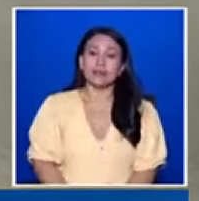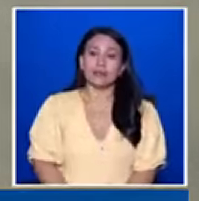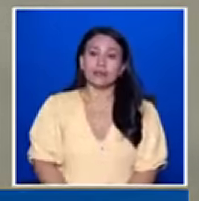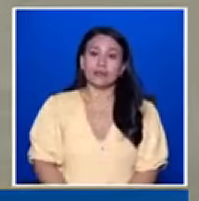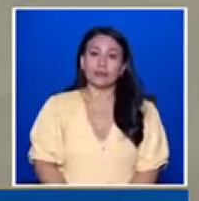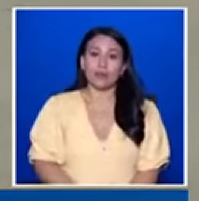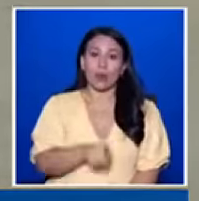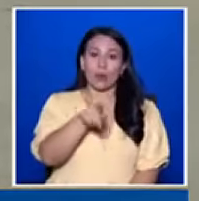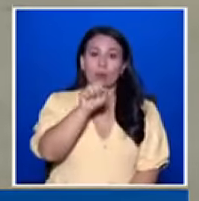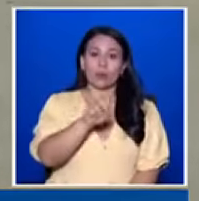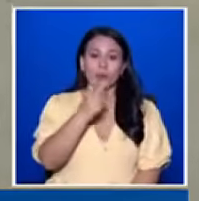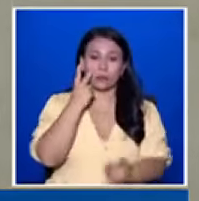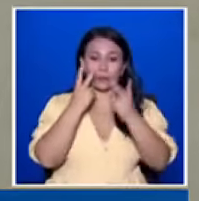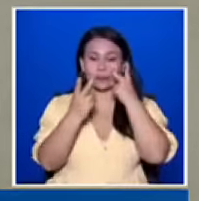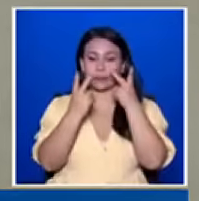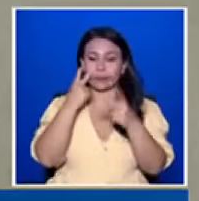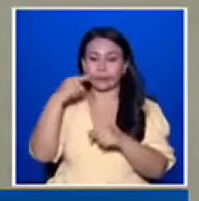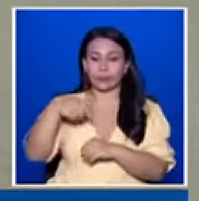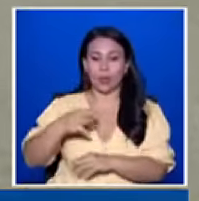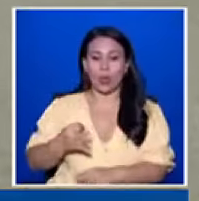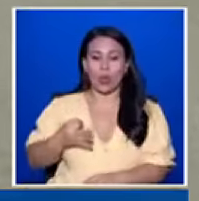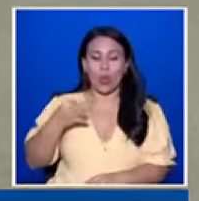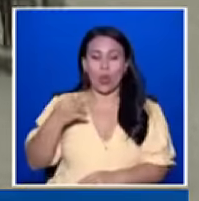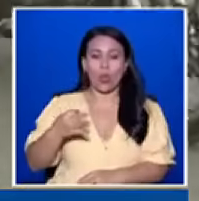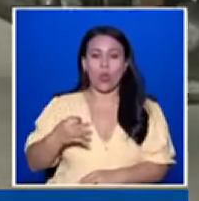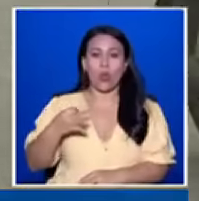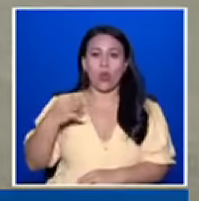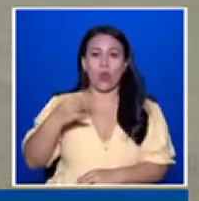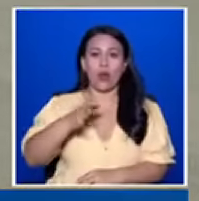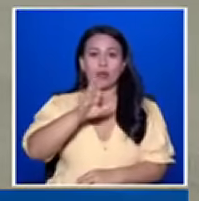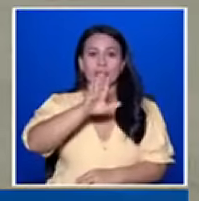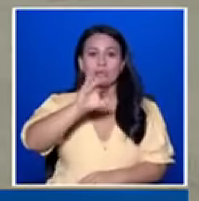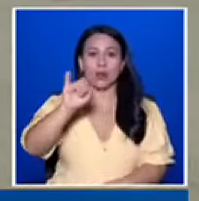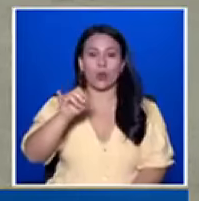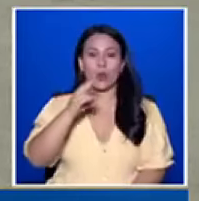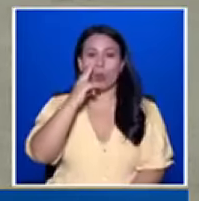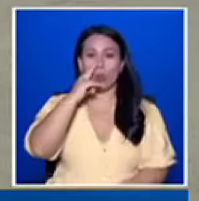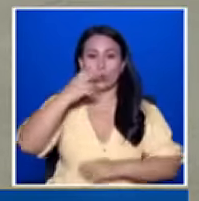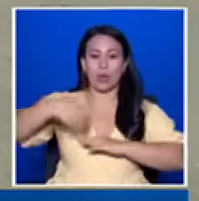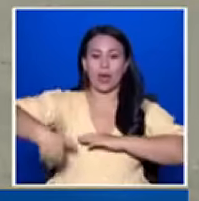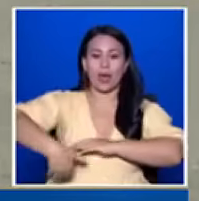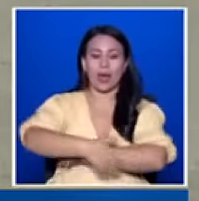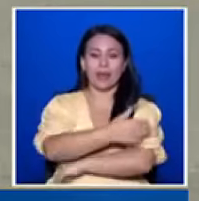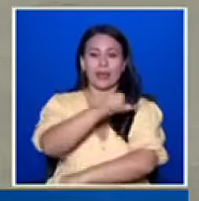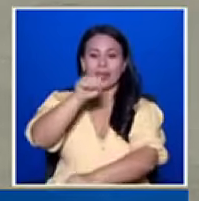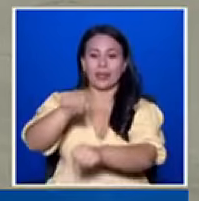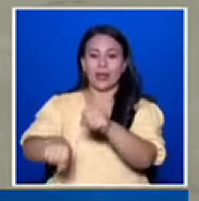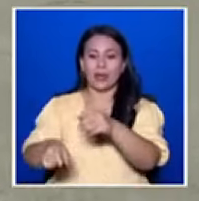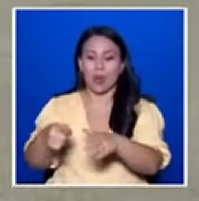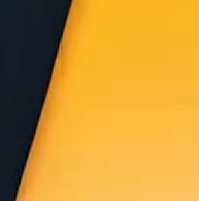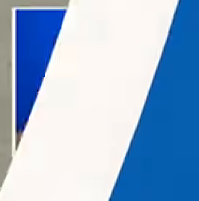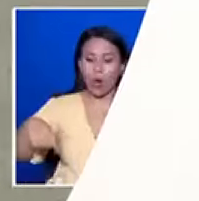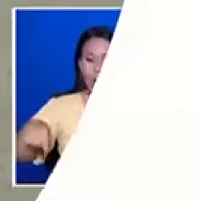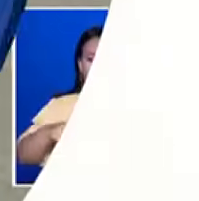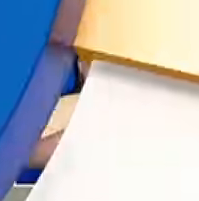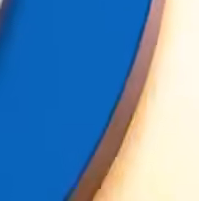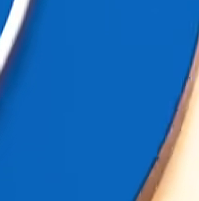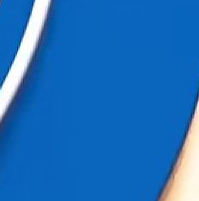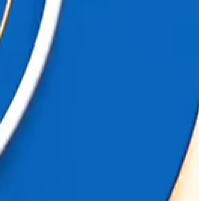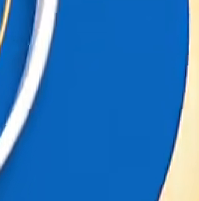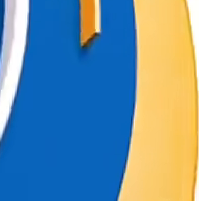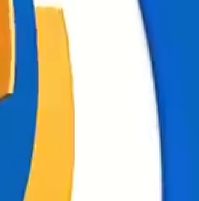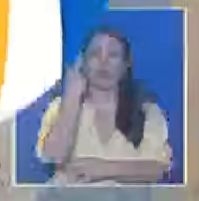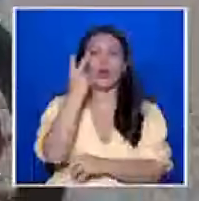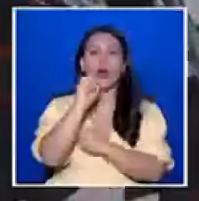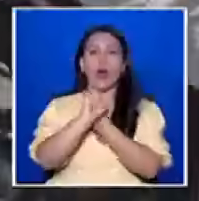Como pueden observar, aquí en Durán, en la cooperativa 5 de junio, las calles se encuentran en mal estado. Ya casi por durante 2 años hemos